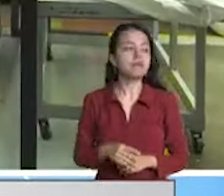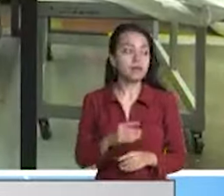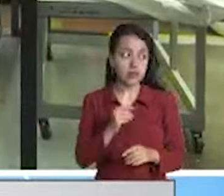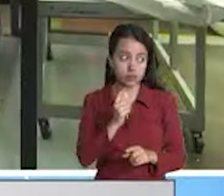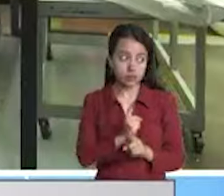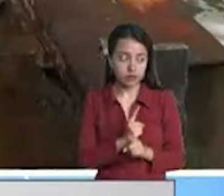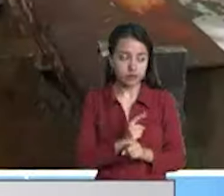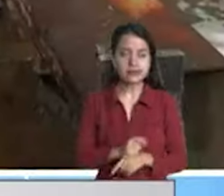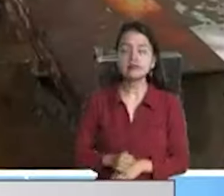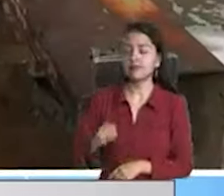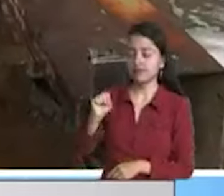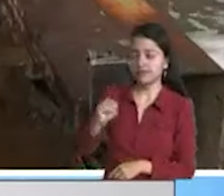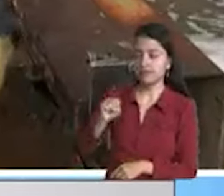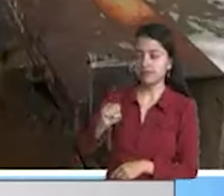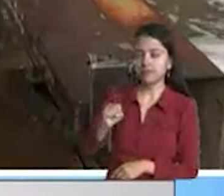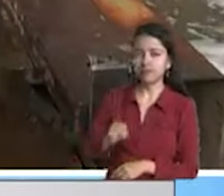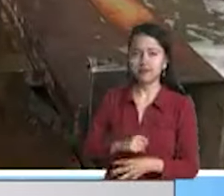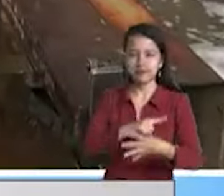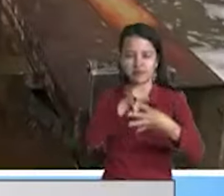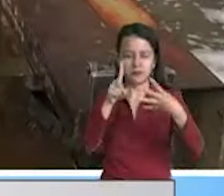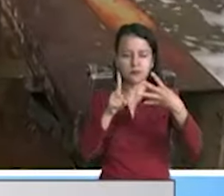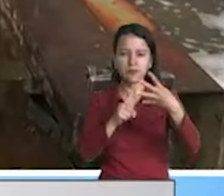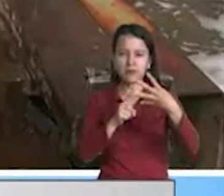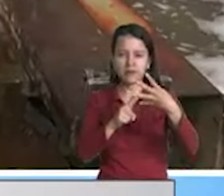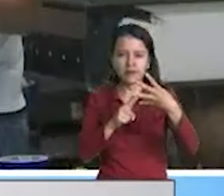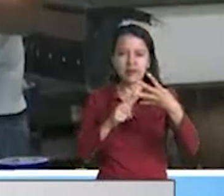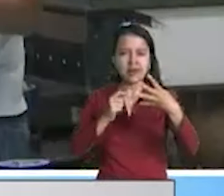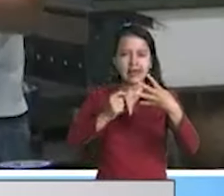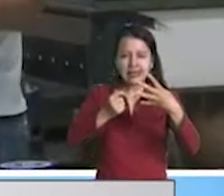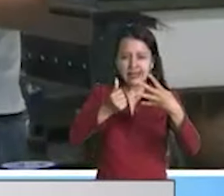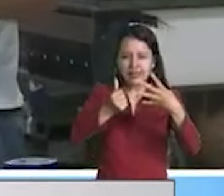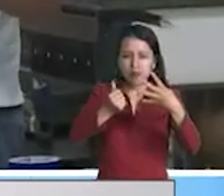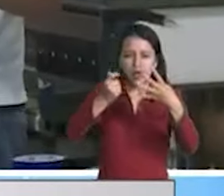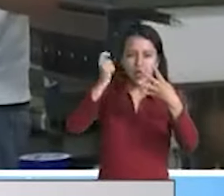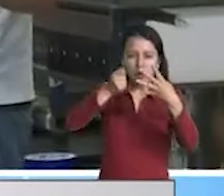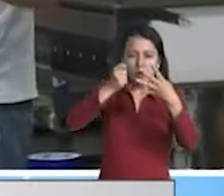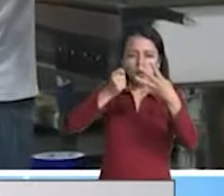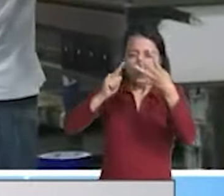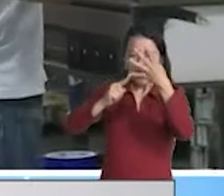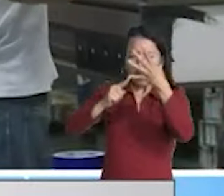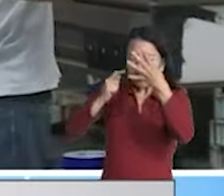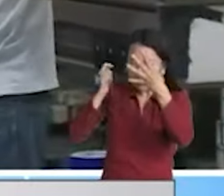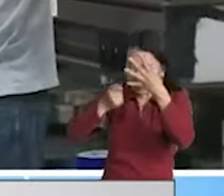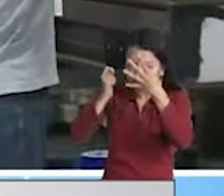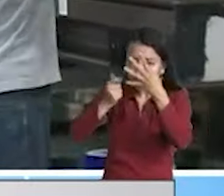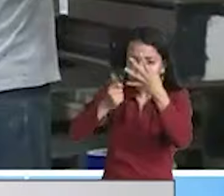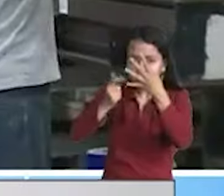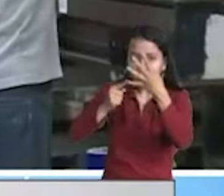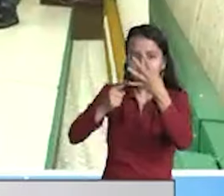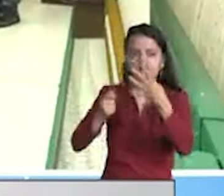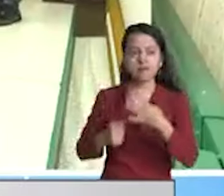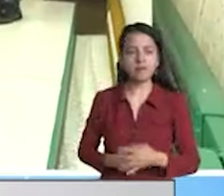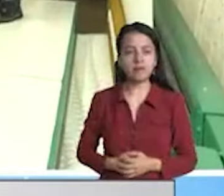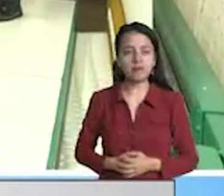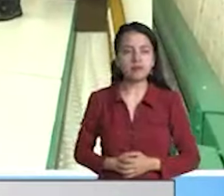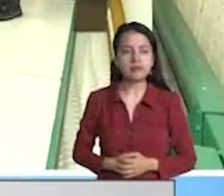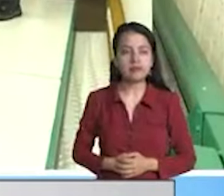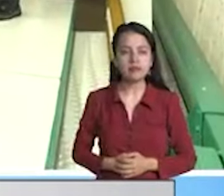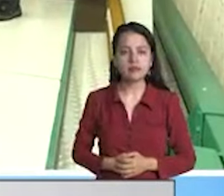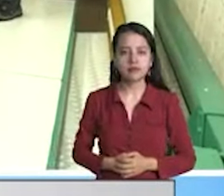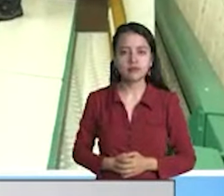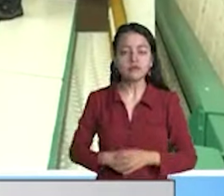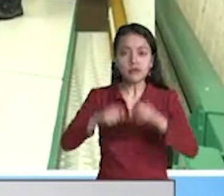tener presente qué es este pilar semicontributivo. Como tú lo has dicho, hacemos la complementariedad. El Estado